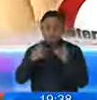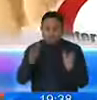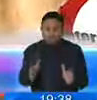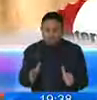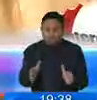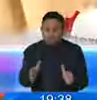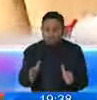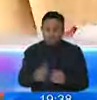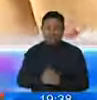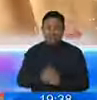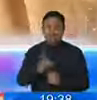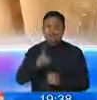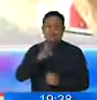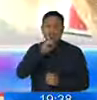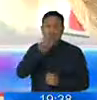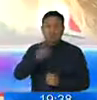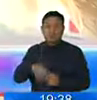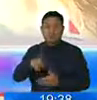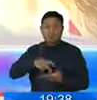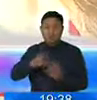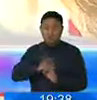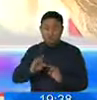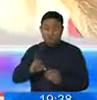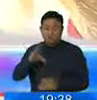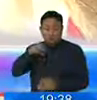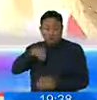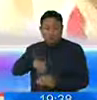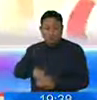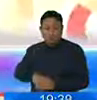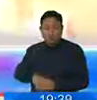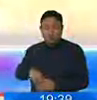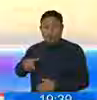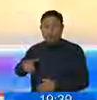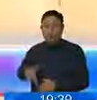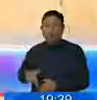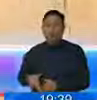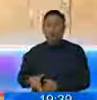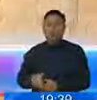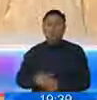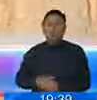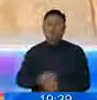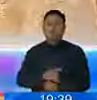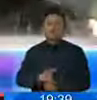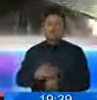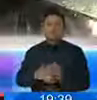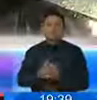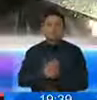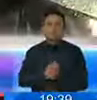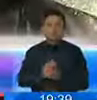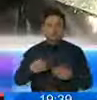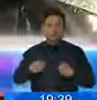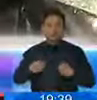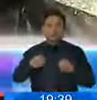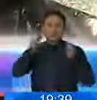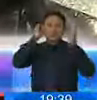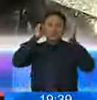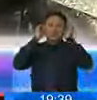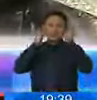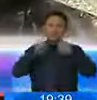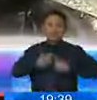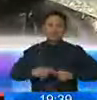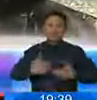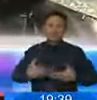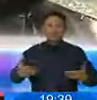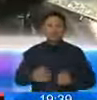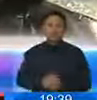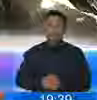que advierten cuando una prenda no ha sido cancelada. Aparentemente aprovechaban el bloqueo para salir con ropa, bisutería y otros